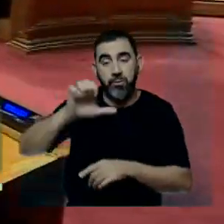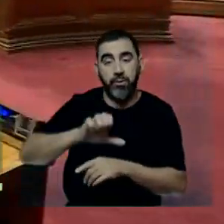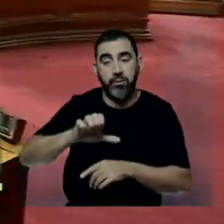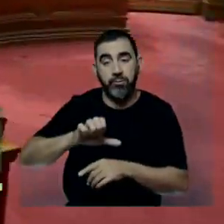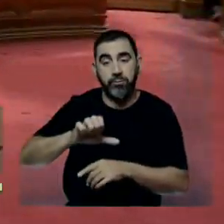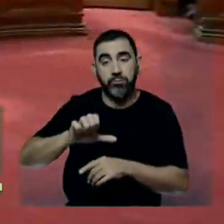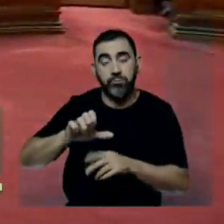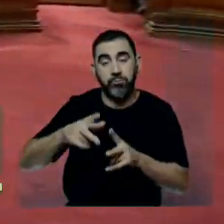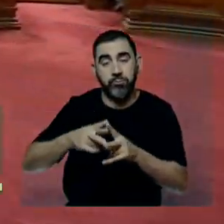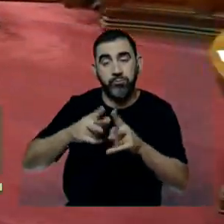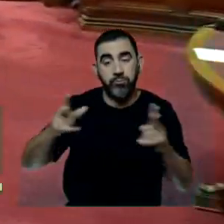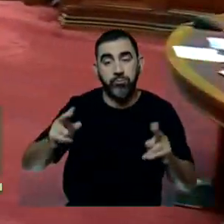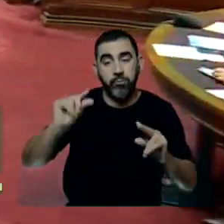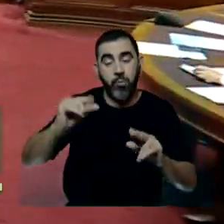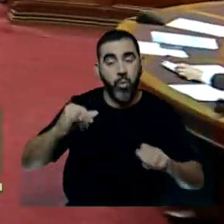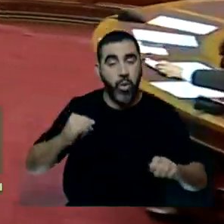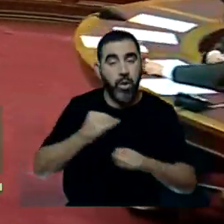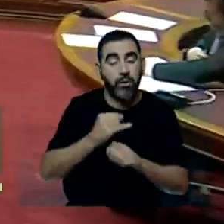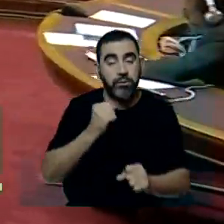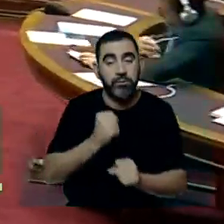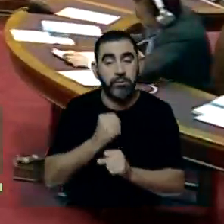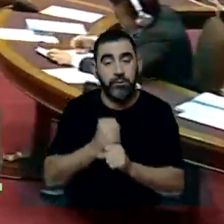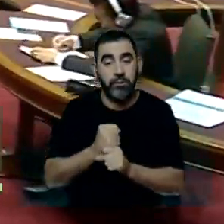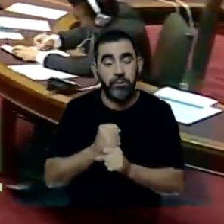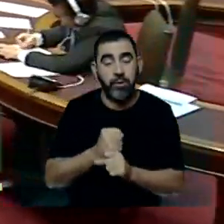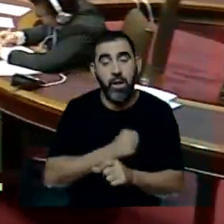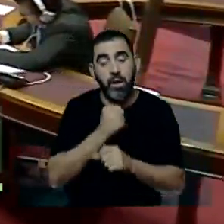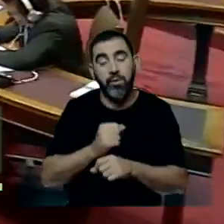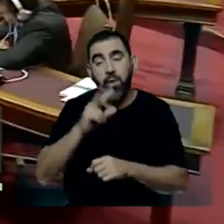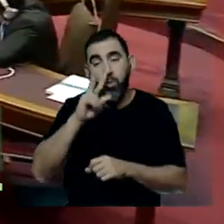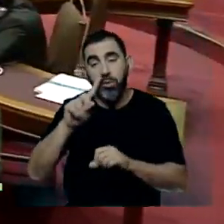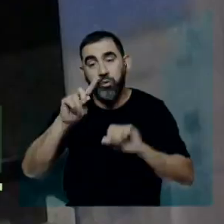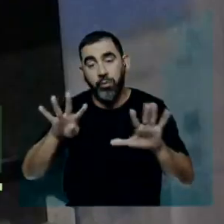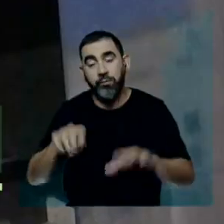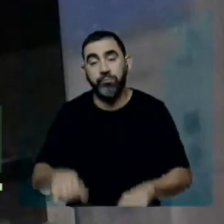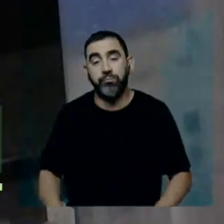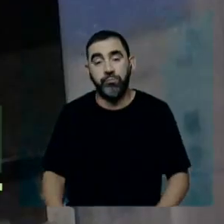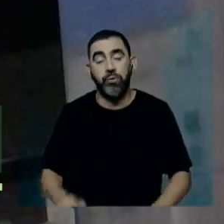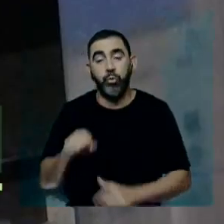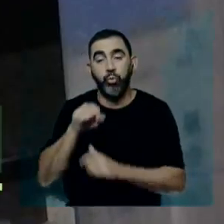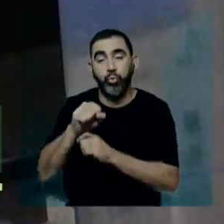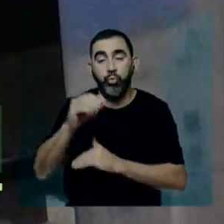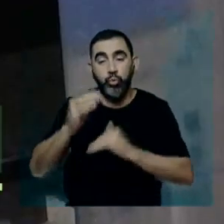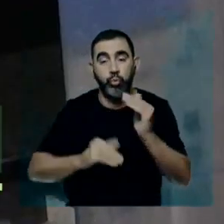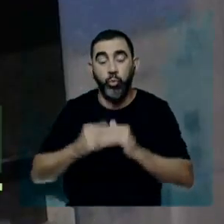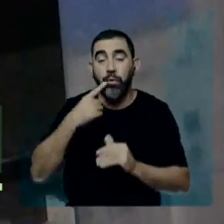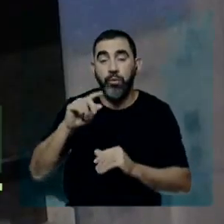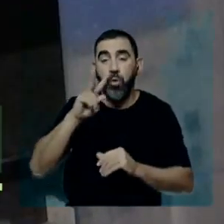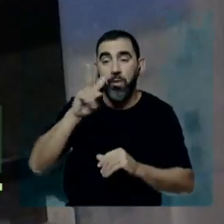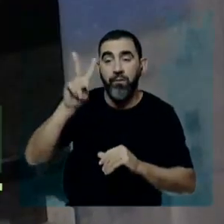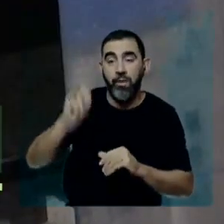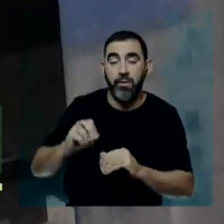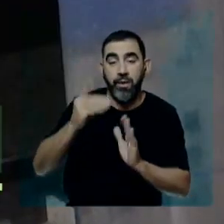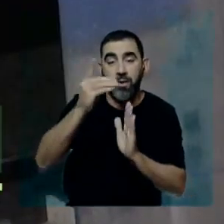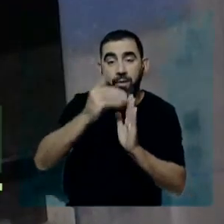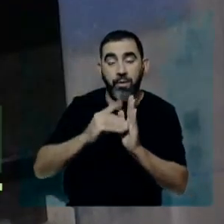hubo un periodo de baja de siniestros laborales en el sector hasta 2019. El SUNCA señala que desde 2020 los